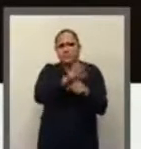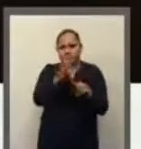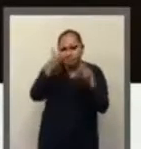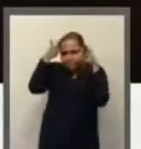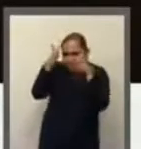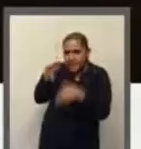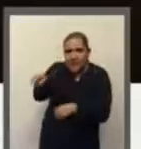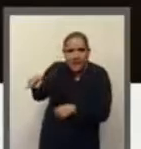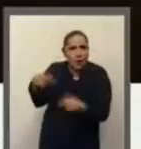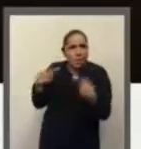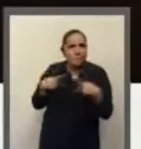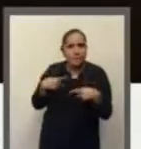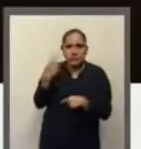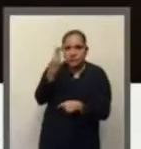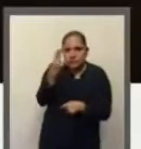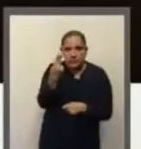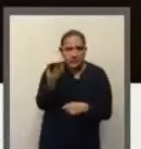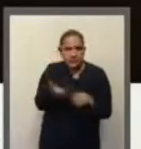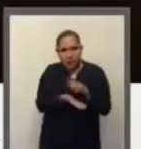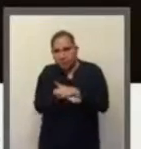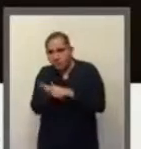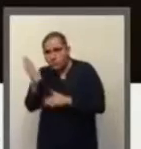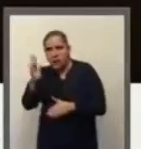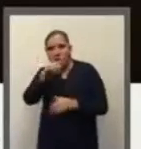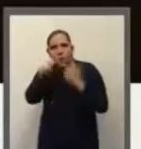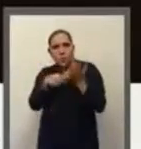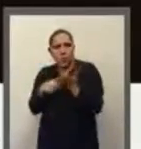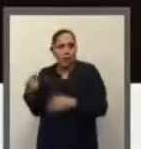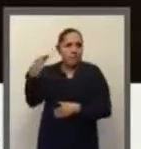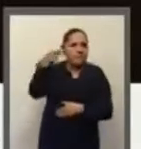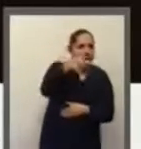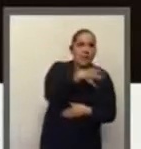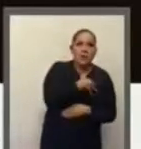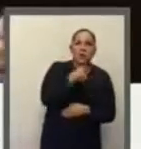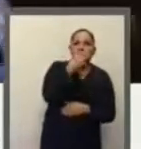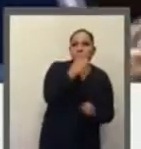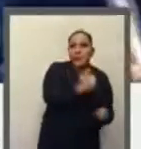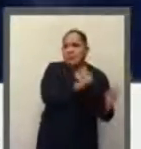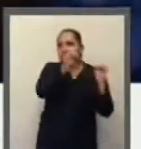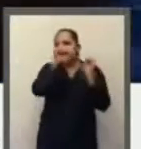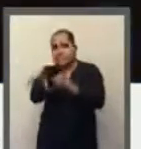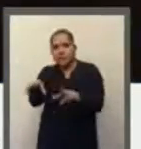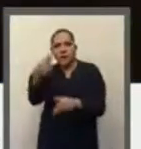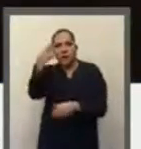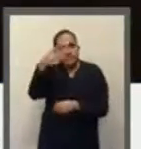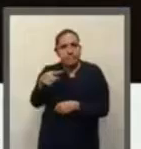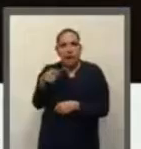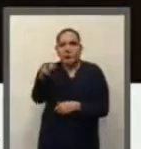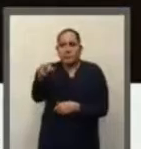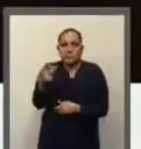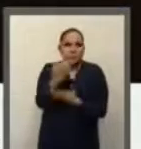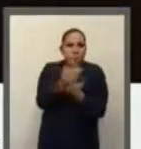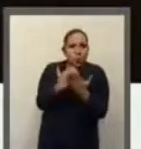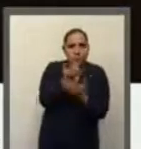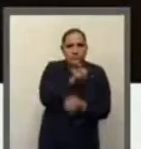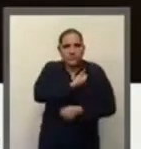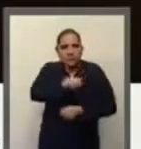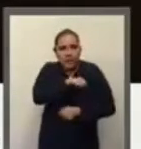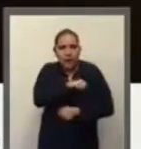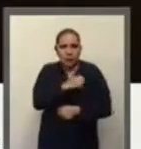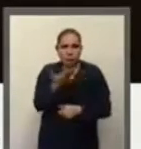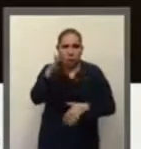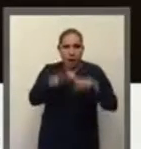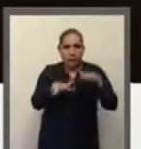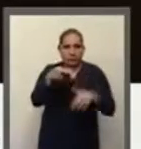sus hijos a la escuela y asimismo garantizar la salud y seguridad de la familia, en especial en condiciones climáticas extremas como las que se viven en